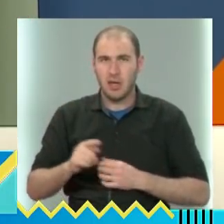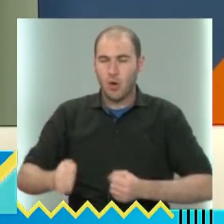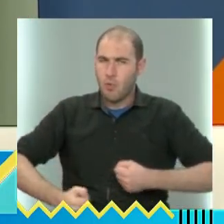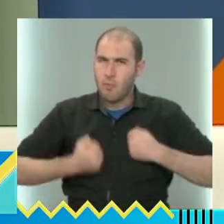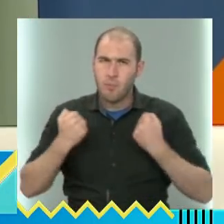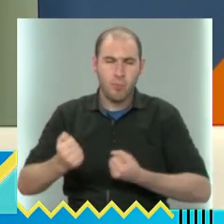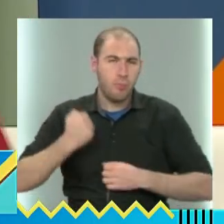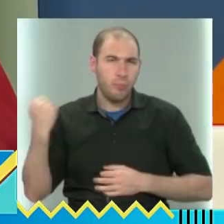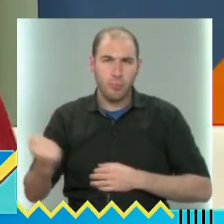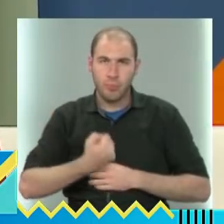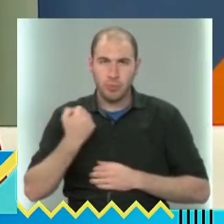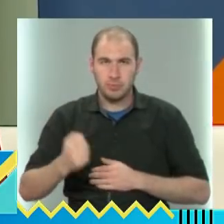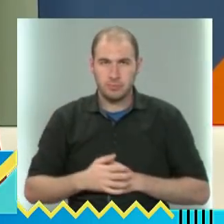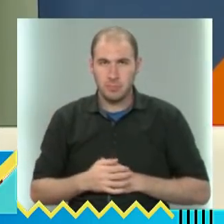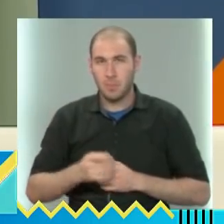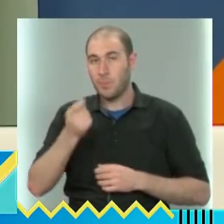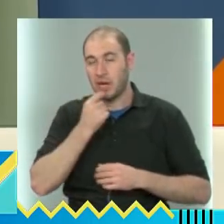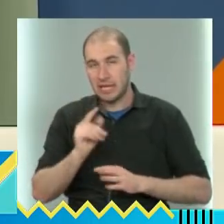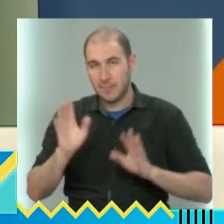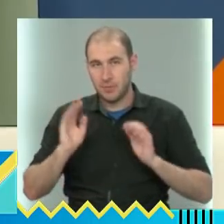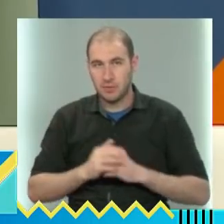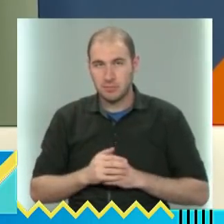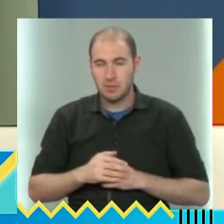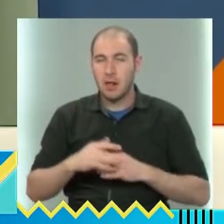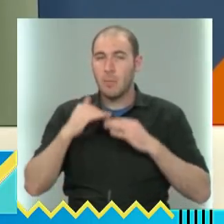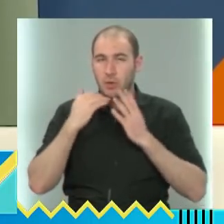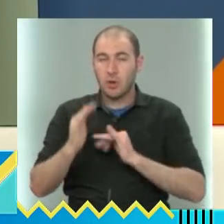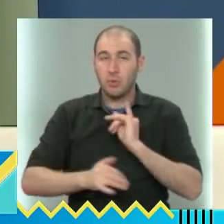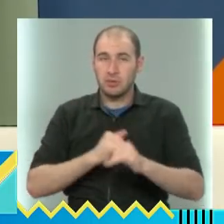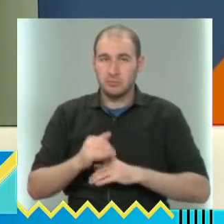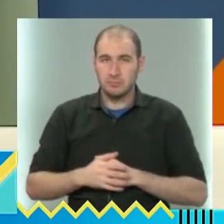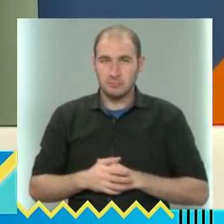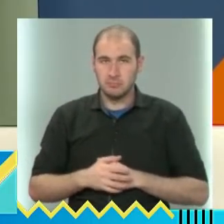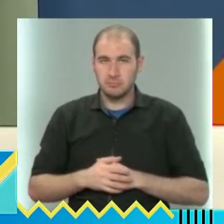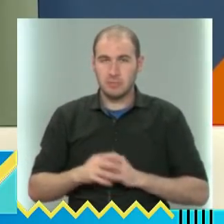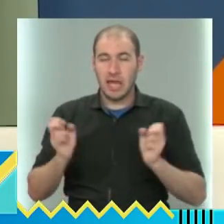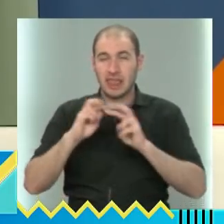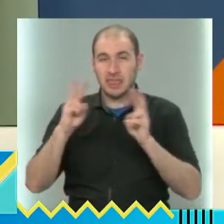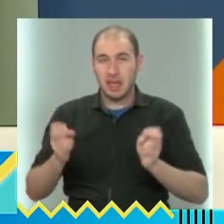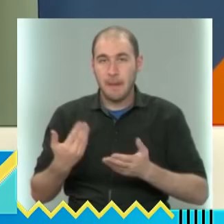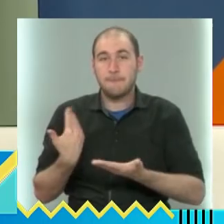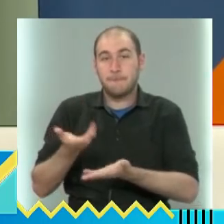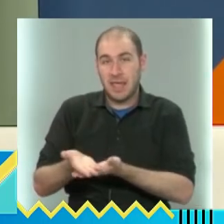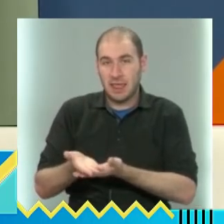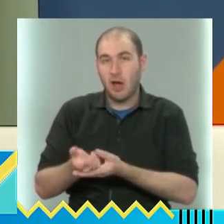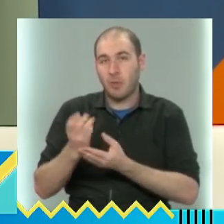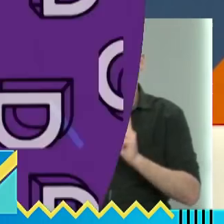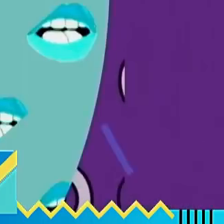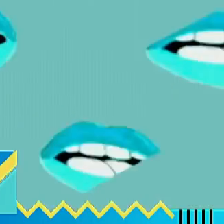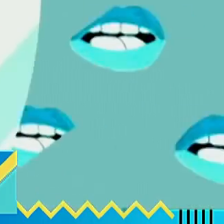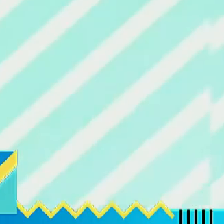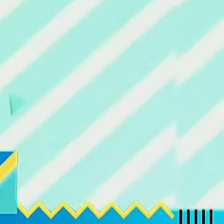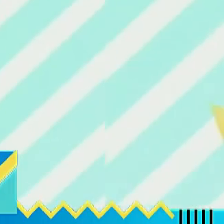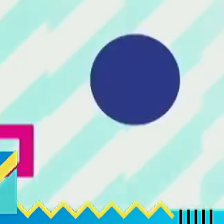potencial enorme, ¿no es cierto? Una de las posibilidades, más allá de hablar de la cuestión de la demanda, porque hay que hablar también